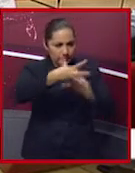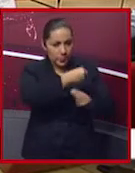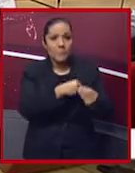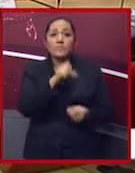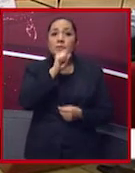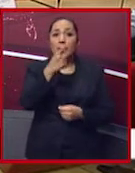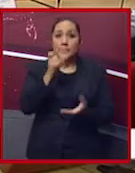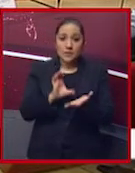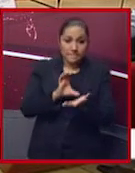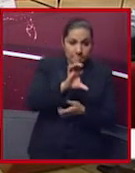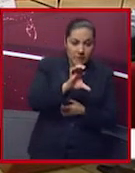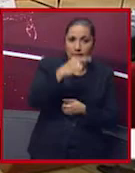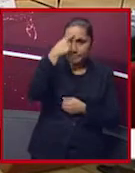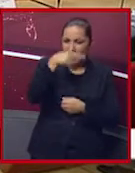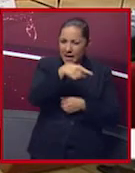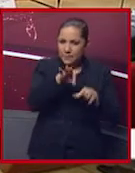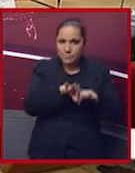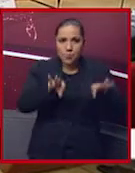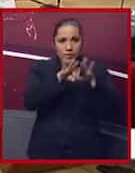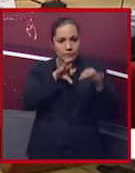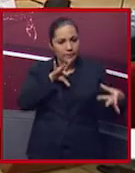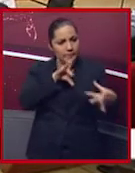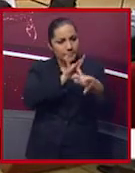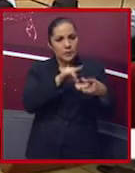en la preservación de derechos.